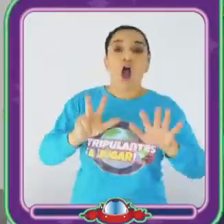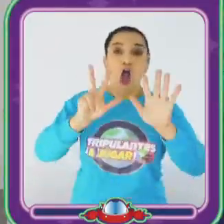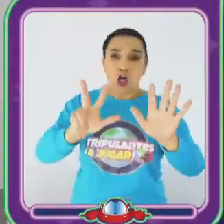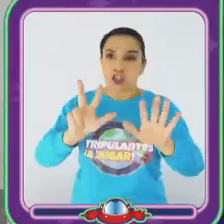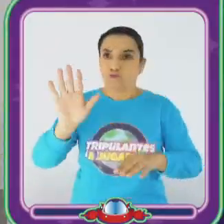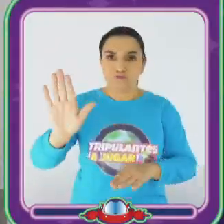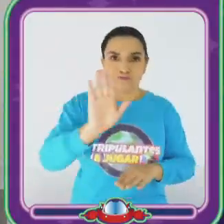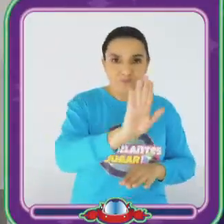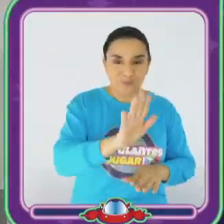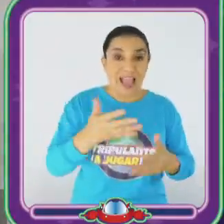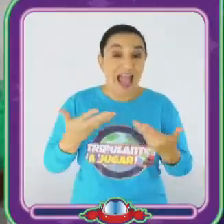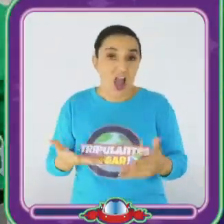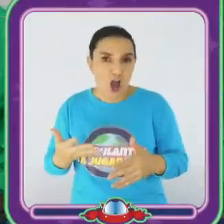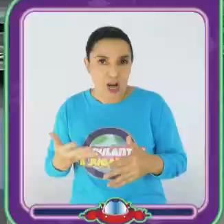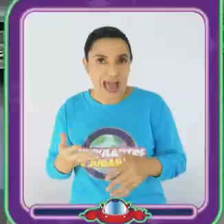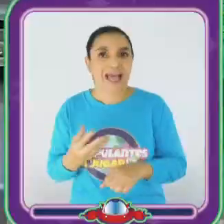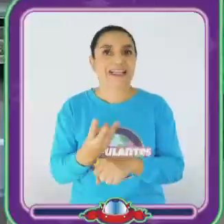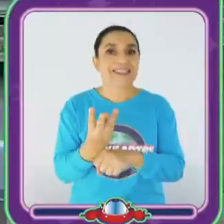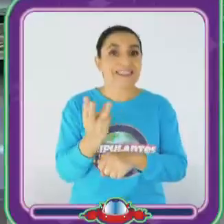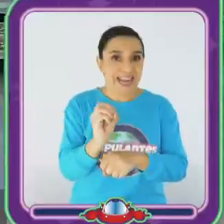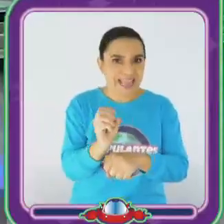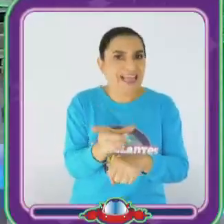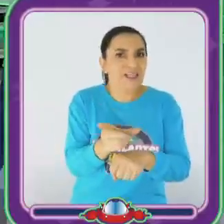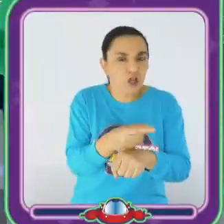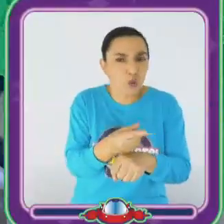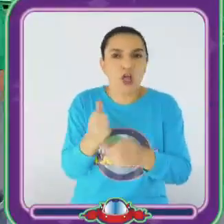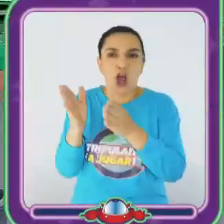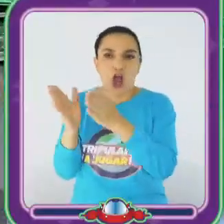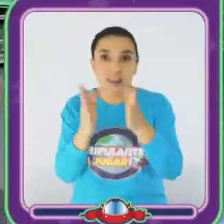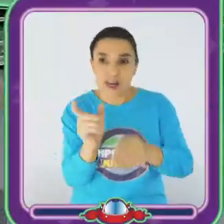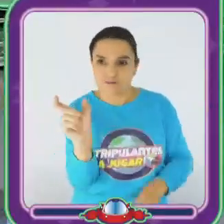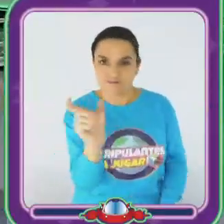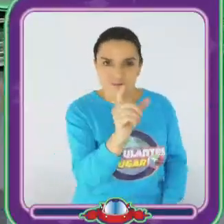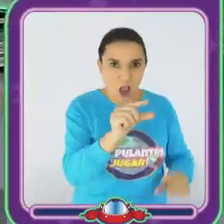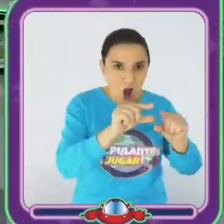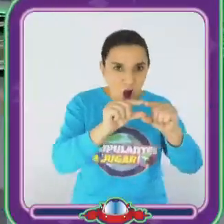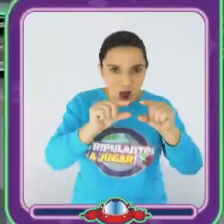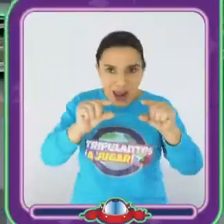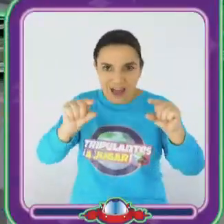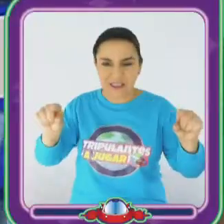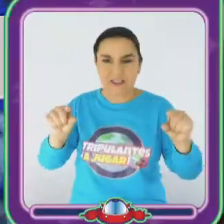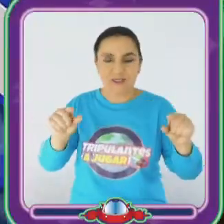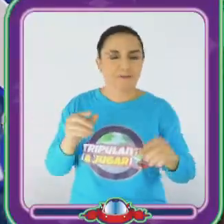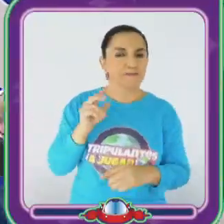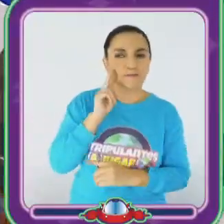tripulación! Ahora, tripulación, les cuento que tienen 30 segundos para ordenar la oración.